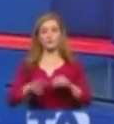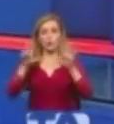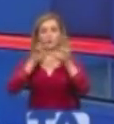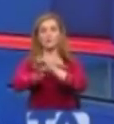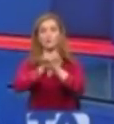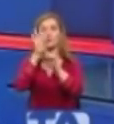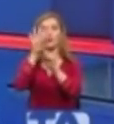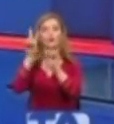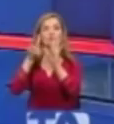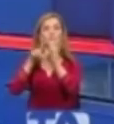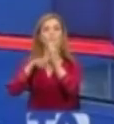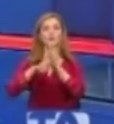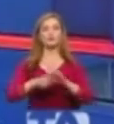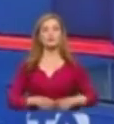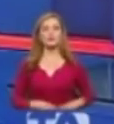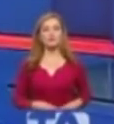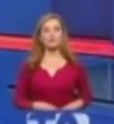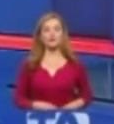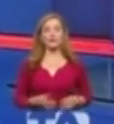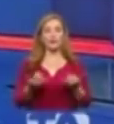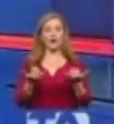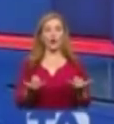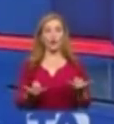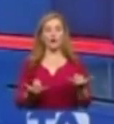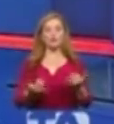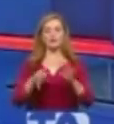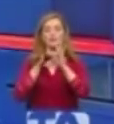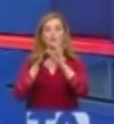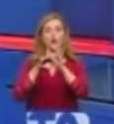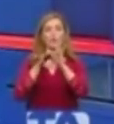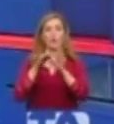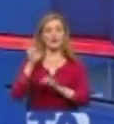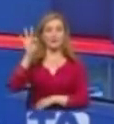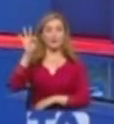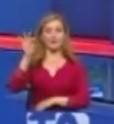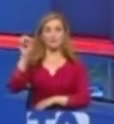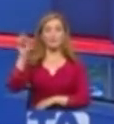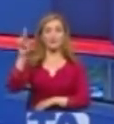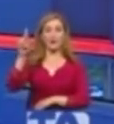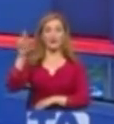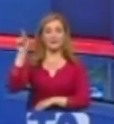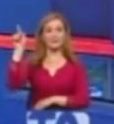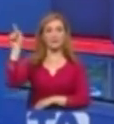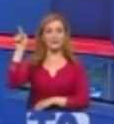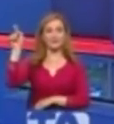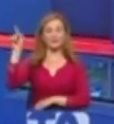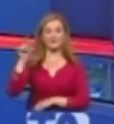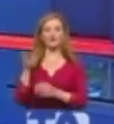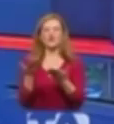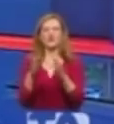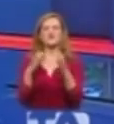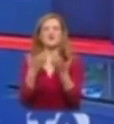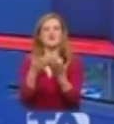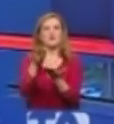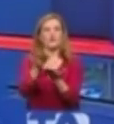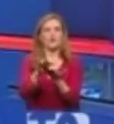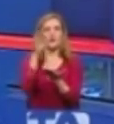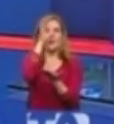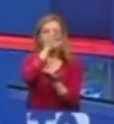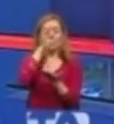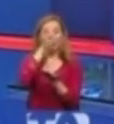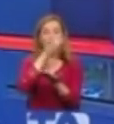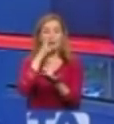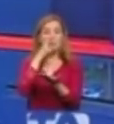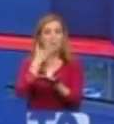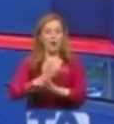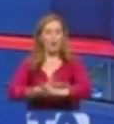mañana 42 minutos y en este momento vamos con nuestra compañera Fer Ceballos, que se encuentra en el Comité del Pueblo en busca de la guagua más